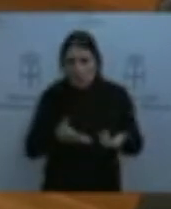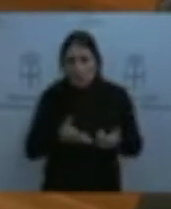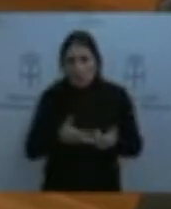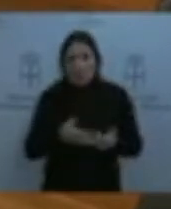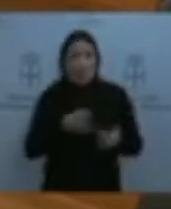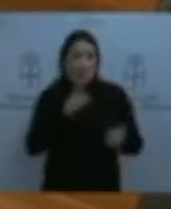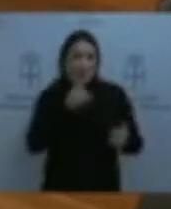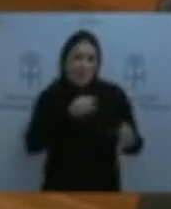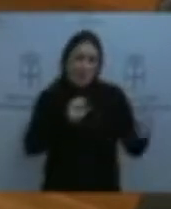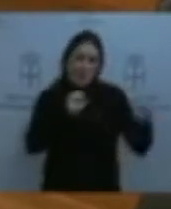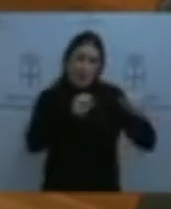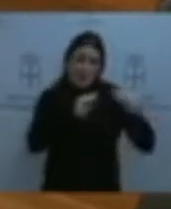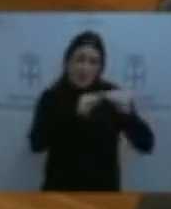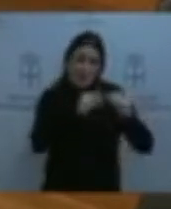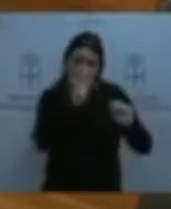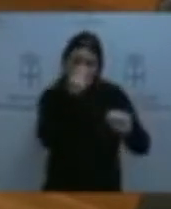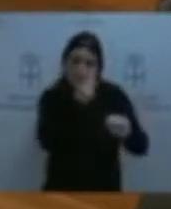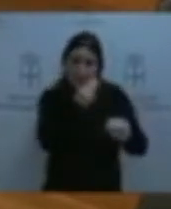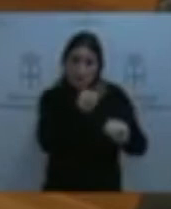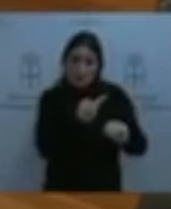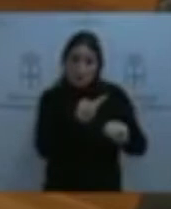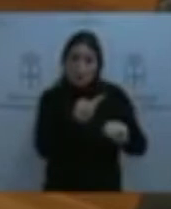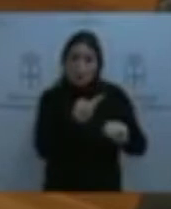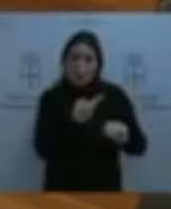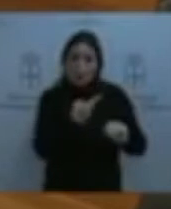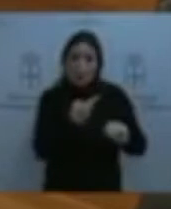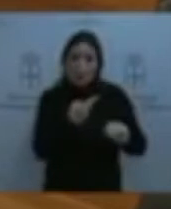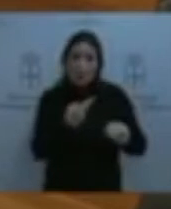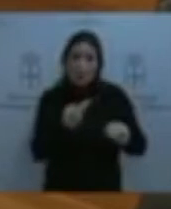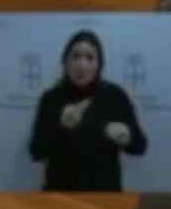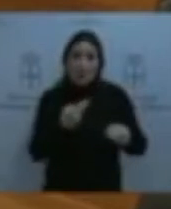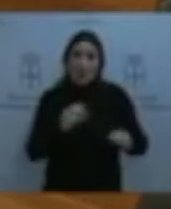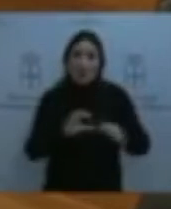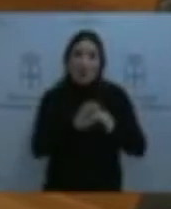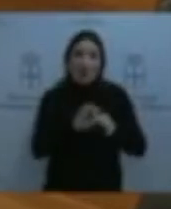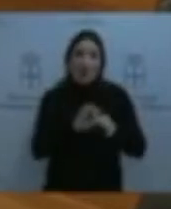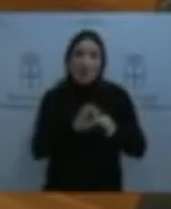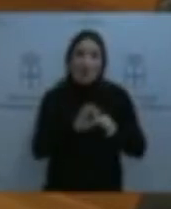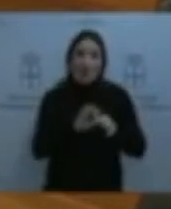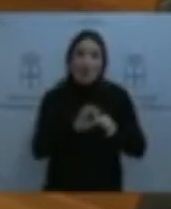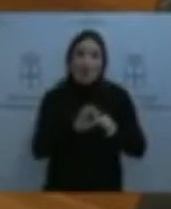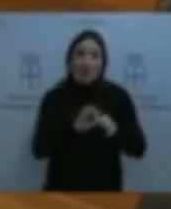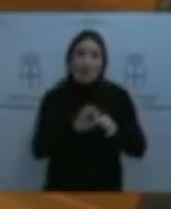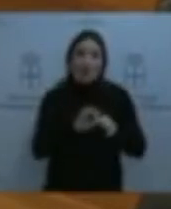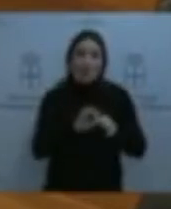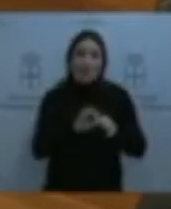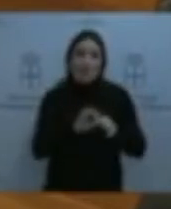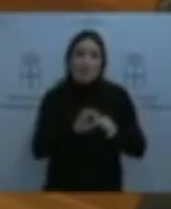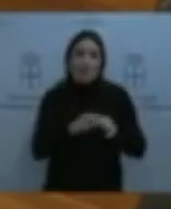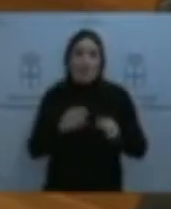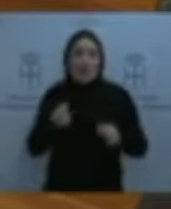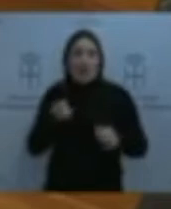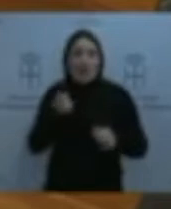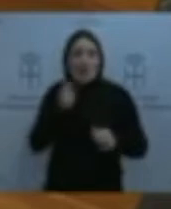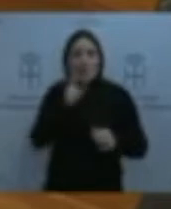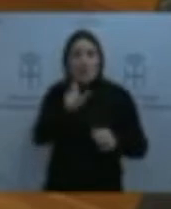conmigo, señoría, que en lo que a marco, o mejor dicho, a macromagnitudes se refiere, los importes